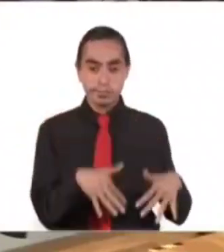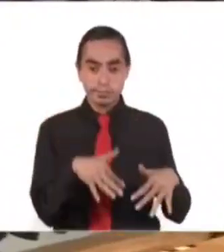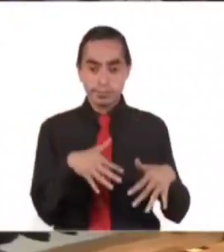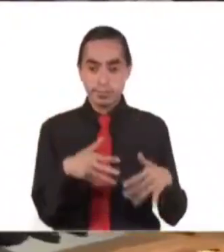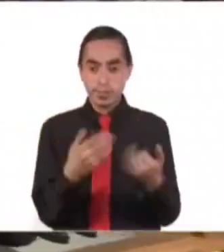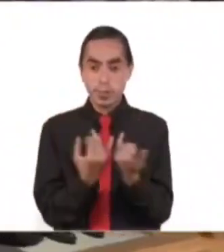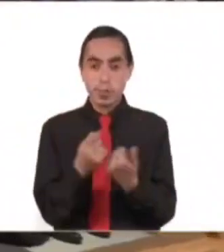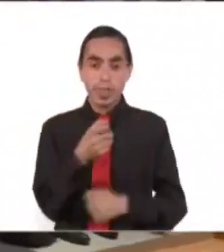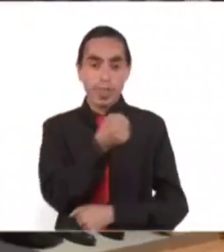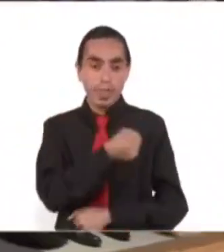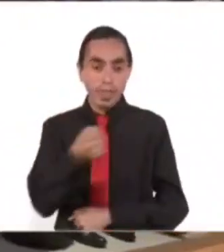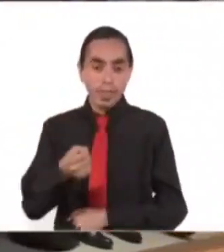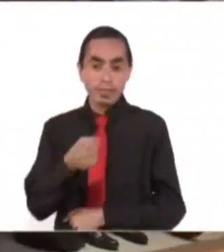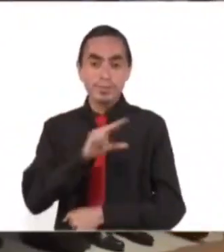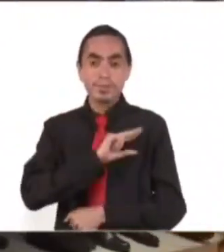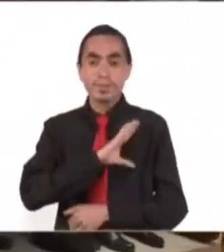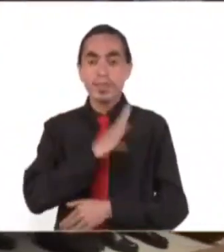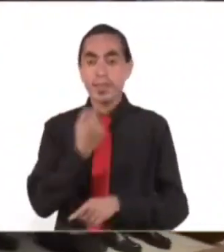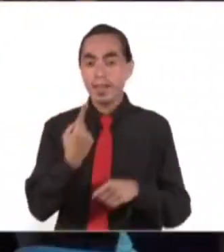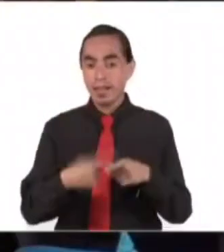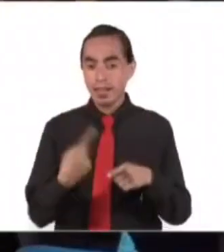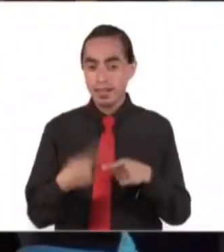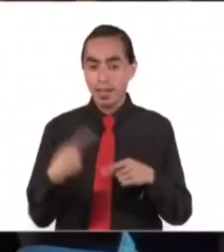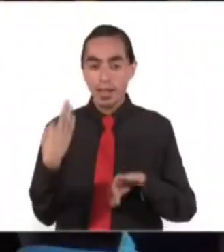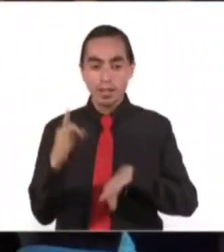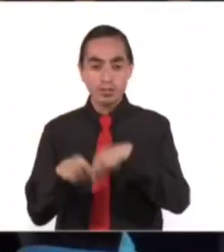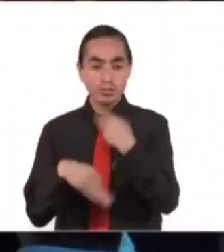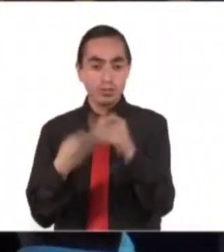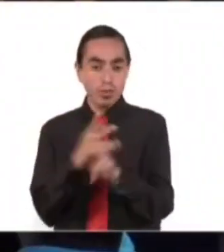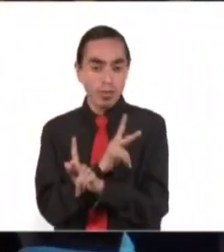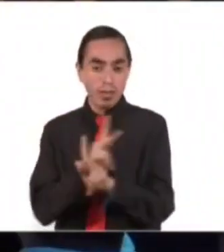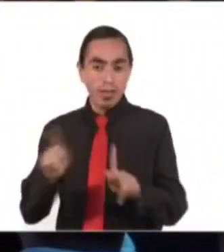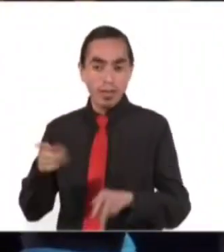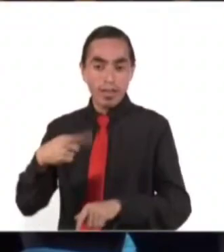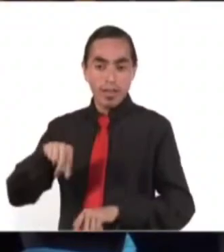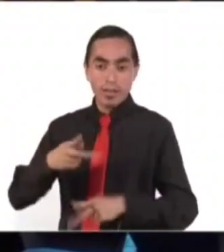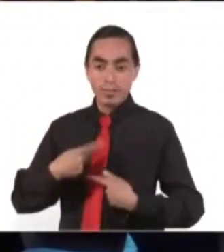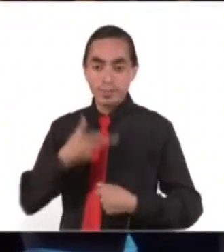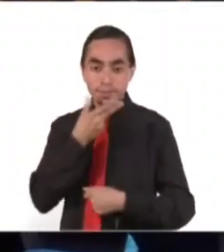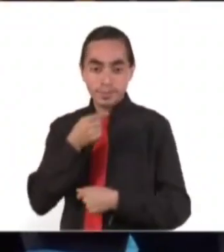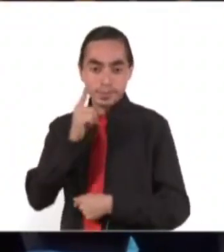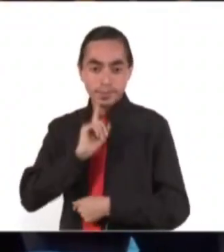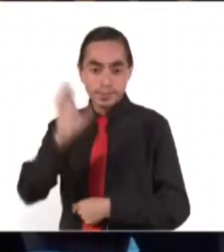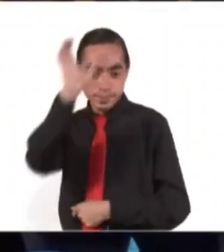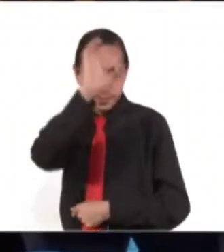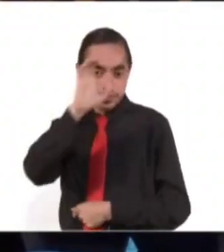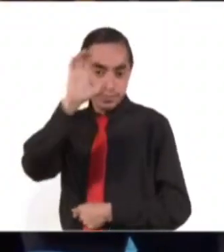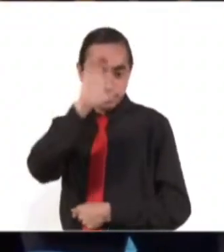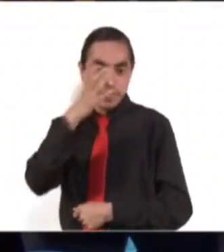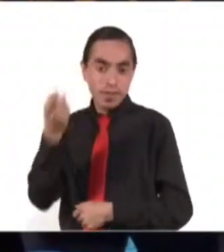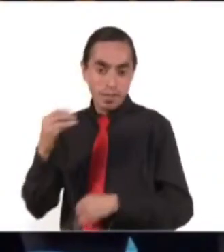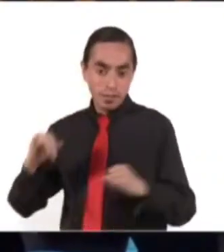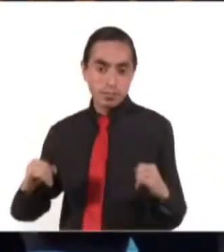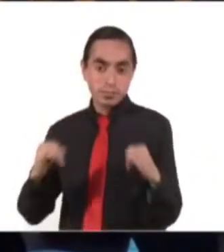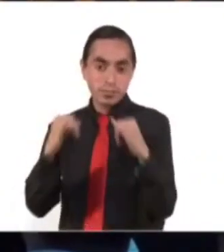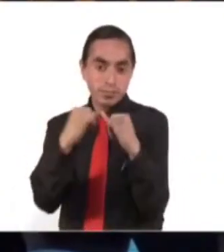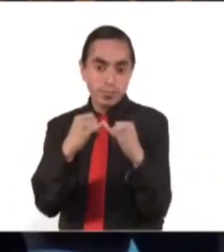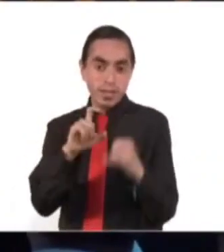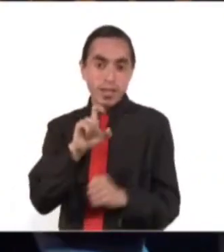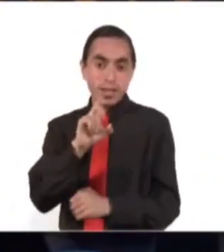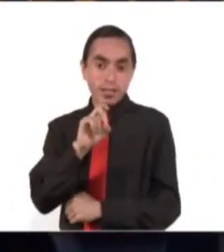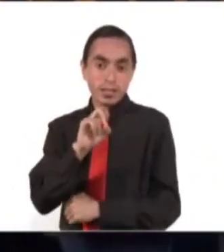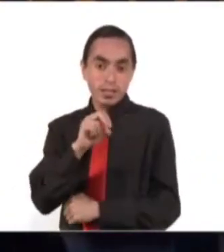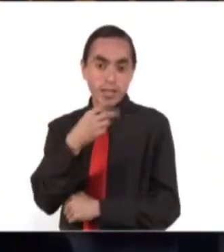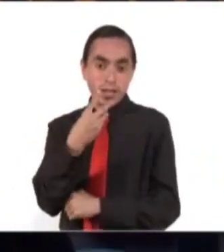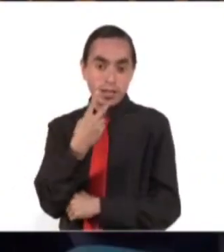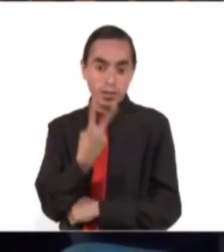muy especialmente a todas y todos los académicos y científicos de instituciones de los 32 estados